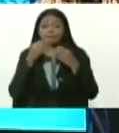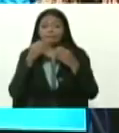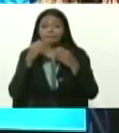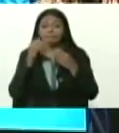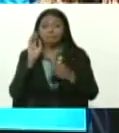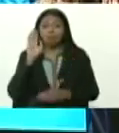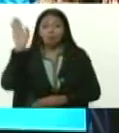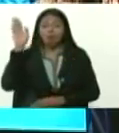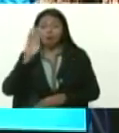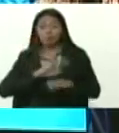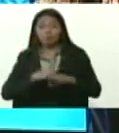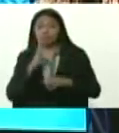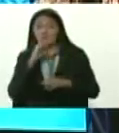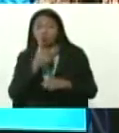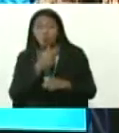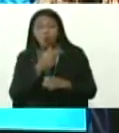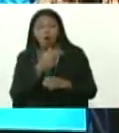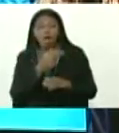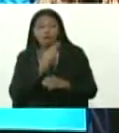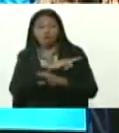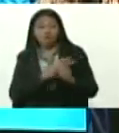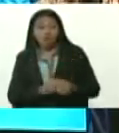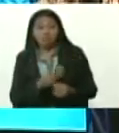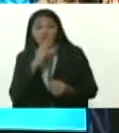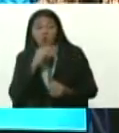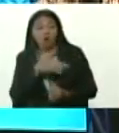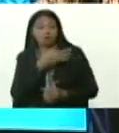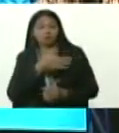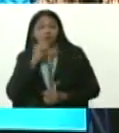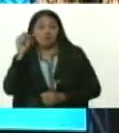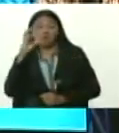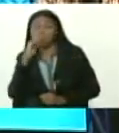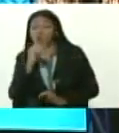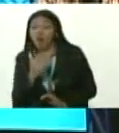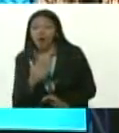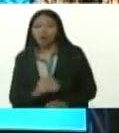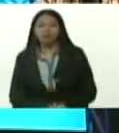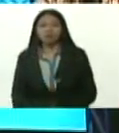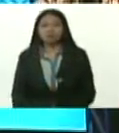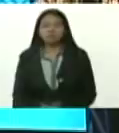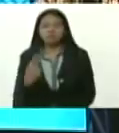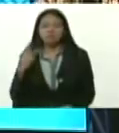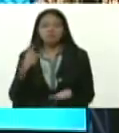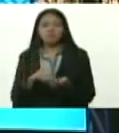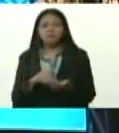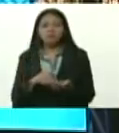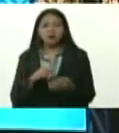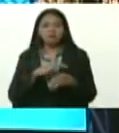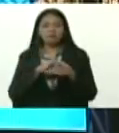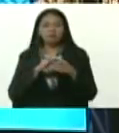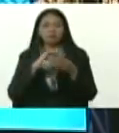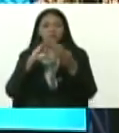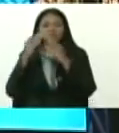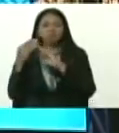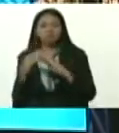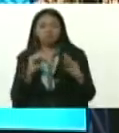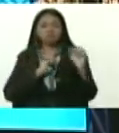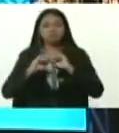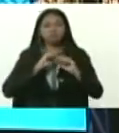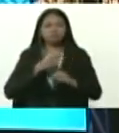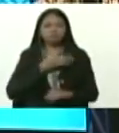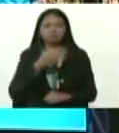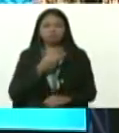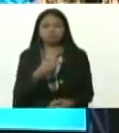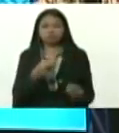no hay socialismo. Aquí está la ministra de Comunas y Movimientos Sociales.